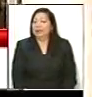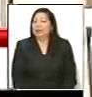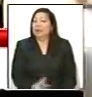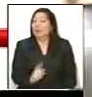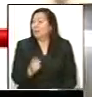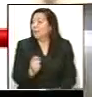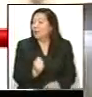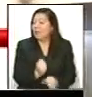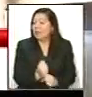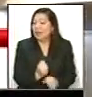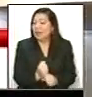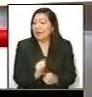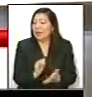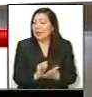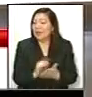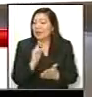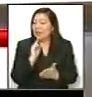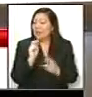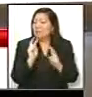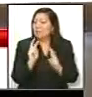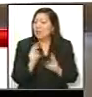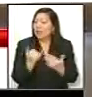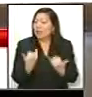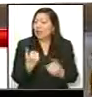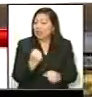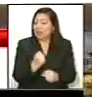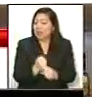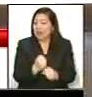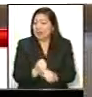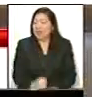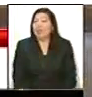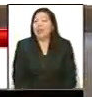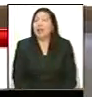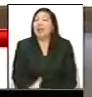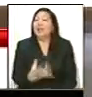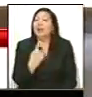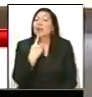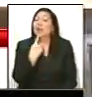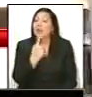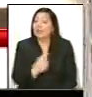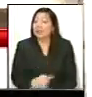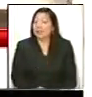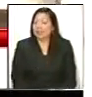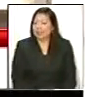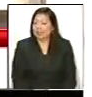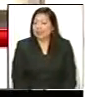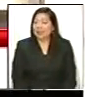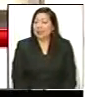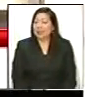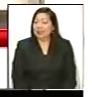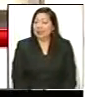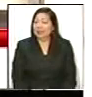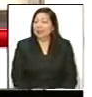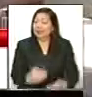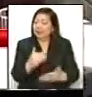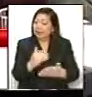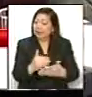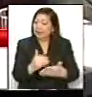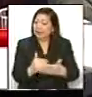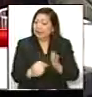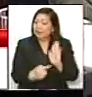sus funciones y que esté viendo lo que hoy trabajamos. Y quiero reivindicar, presidente, el cronograma